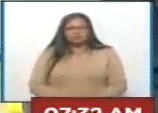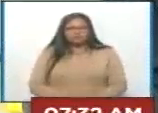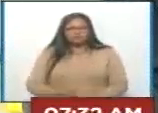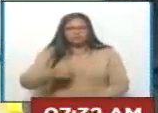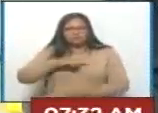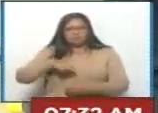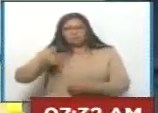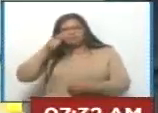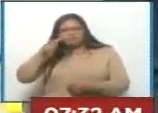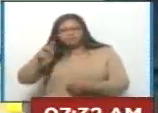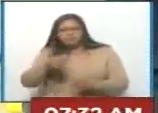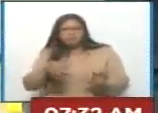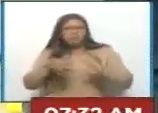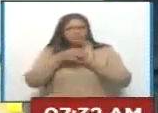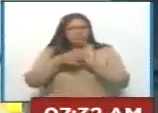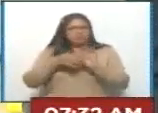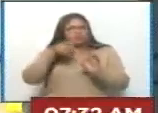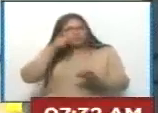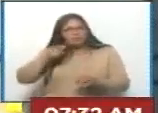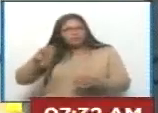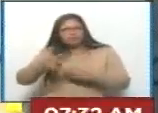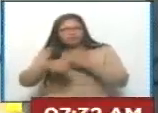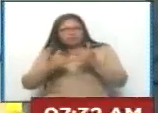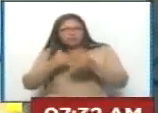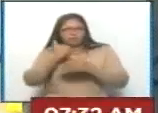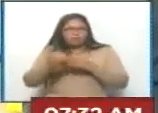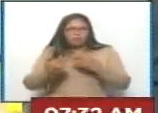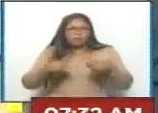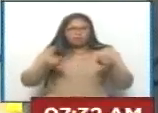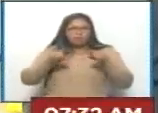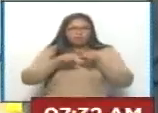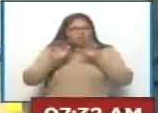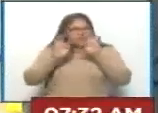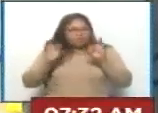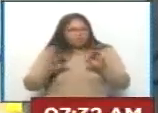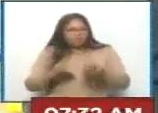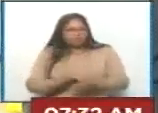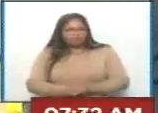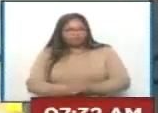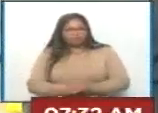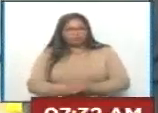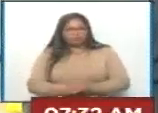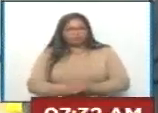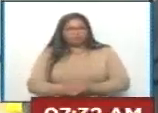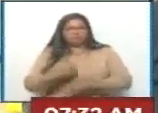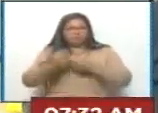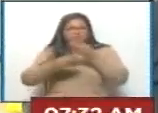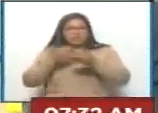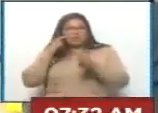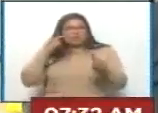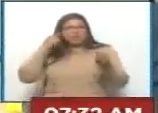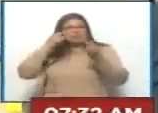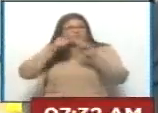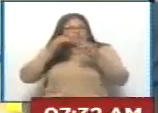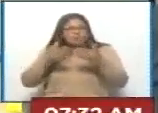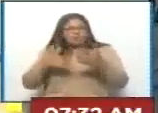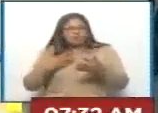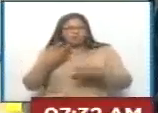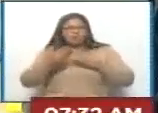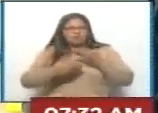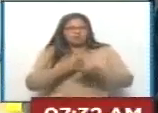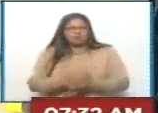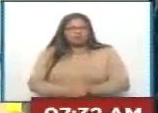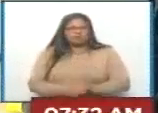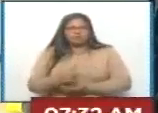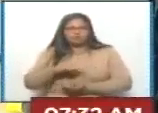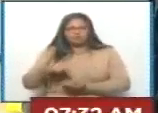la unidad del pueblo, que garantice un programa que sea realizable, que sea objetivo, que nos podamos concretar. Aquí tenemos